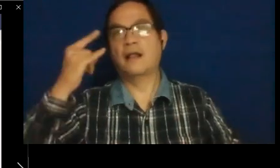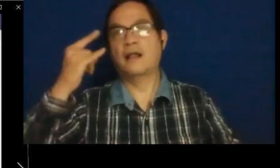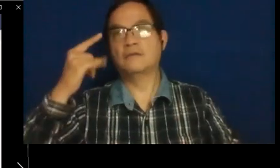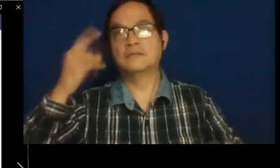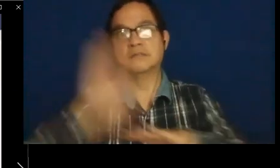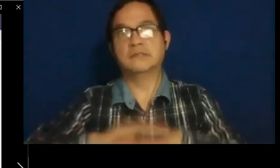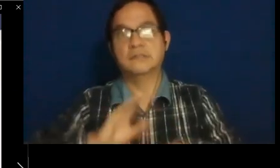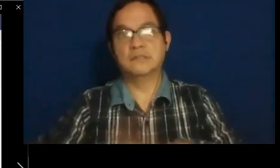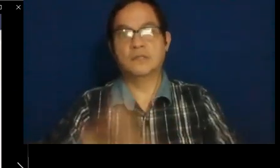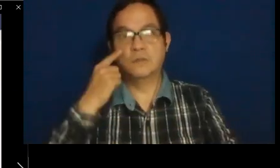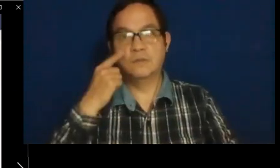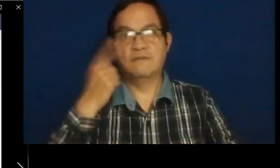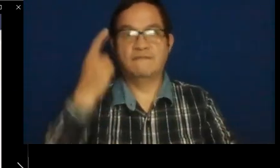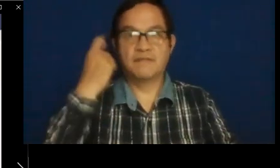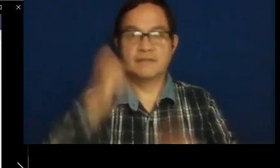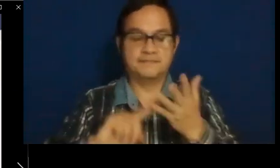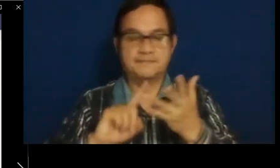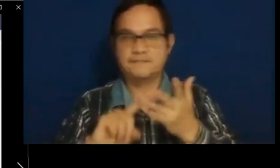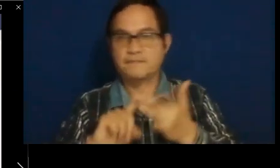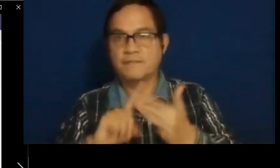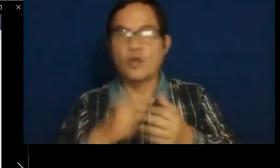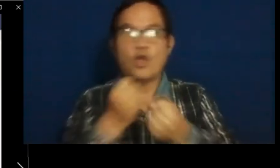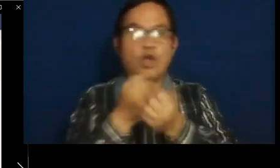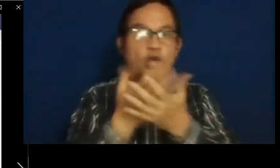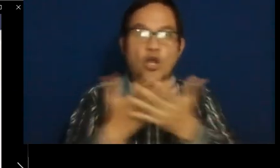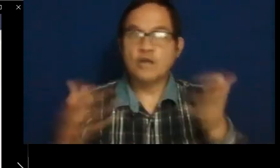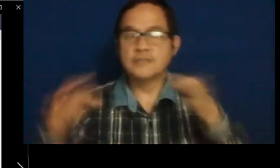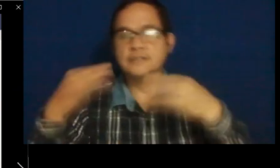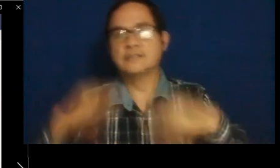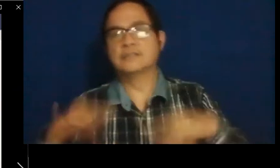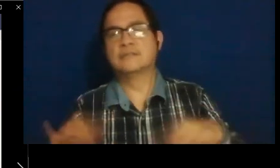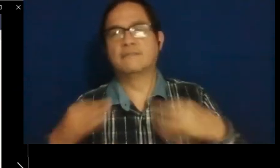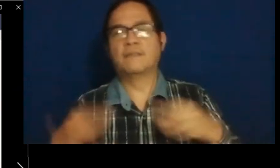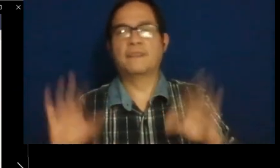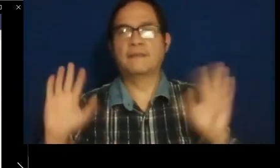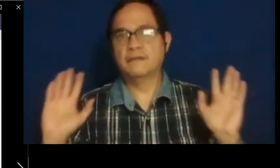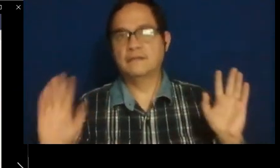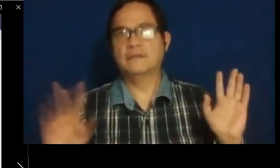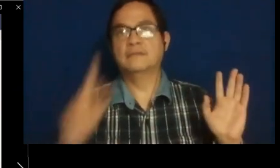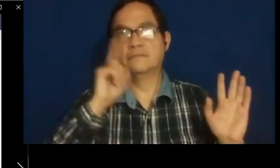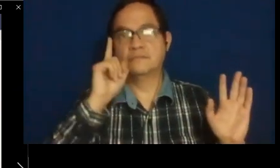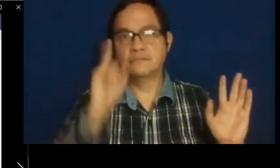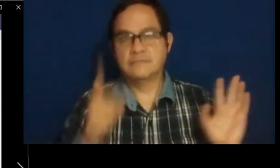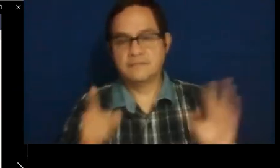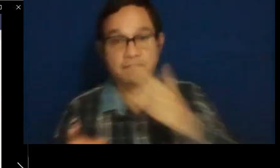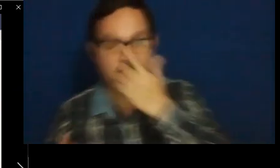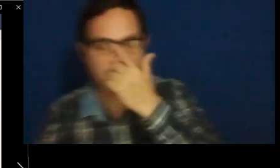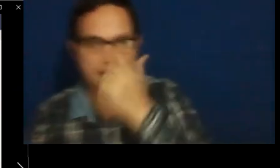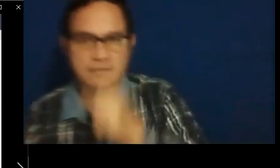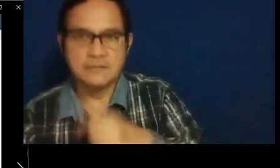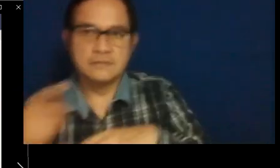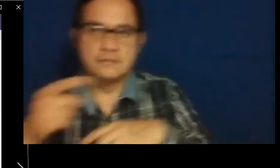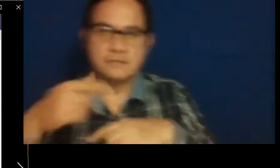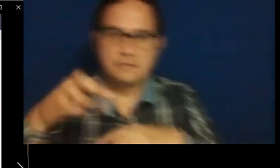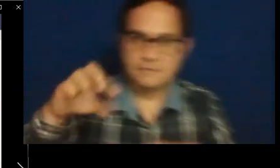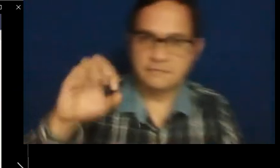decir, venga, no tuvo en cuenta esto, venga, le faltó tal cosa. Cosas tan simples como, por ejemplo, resulta que eso era un solo documento y era en